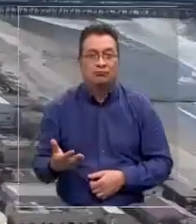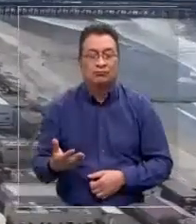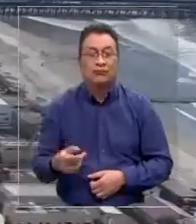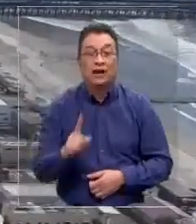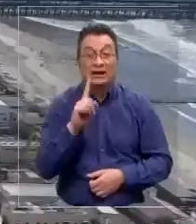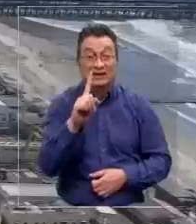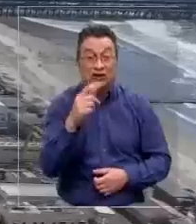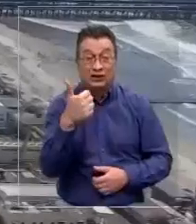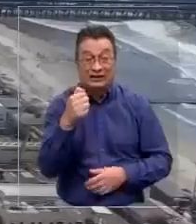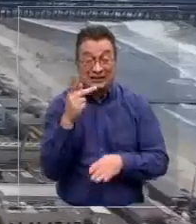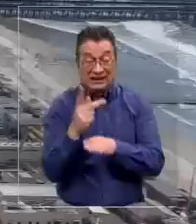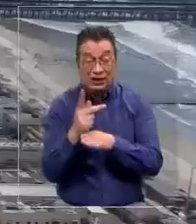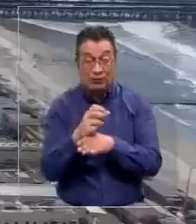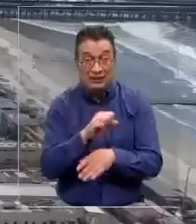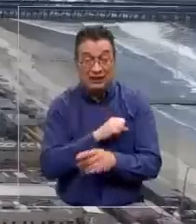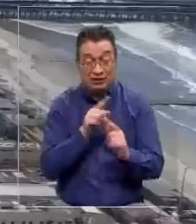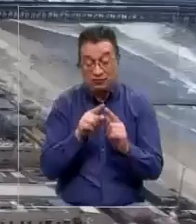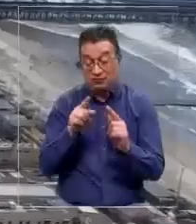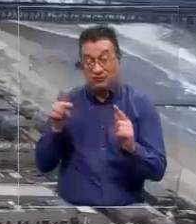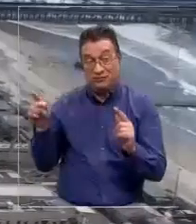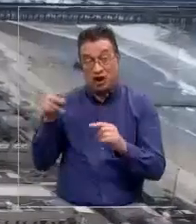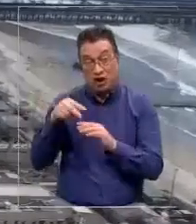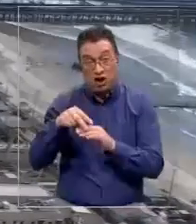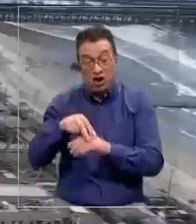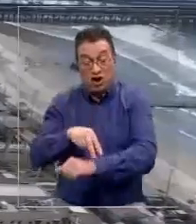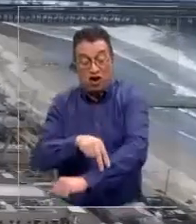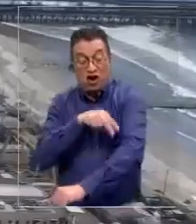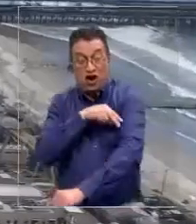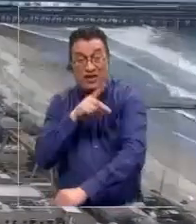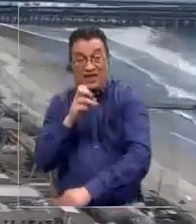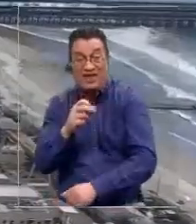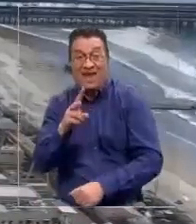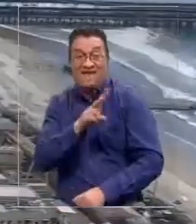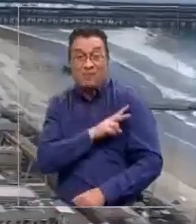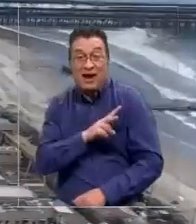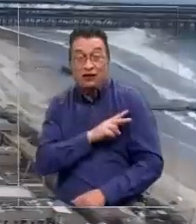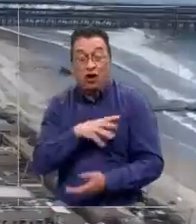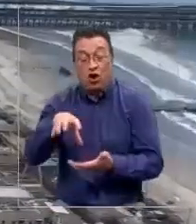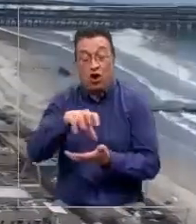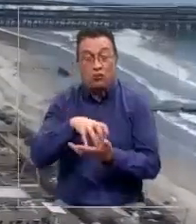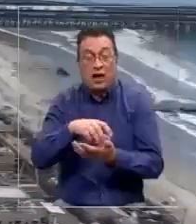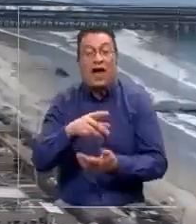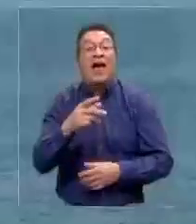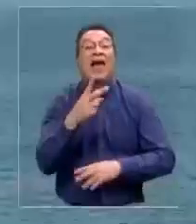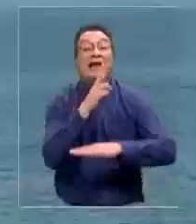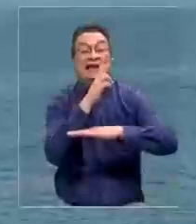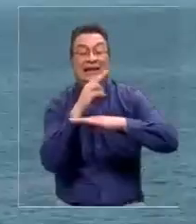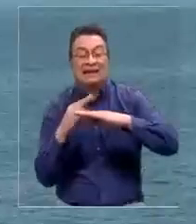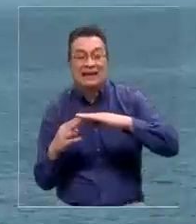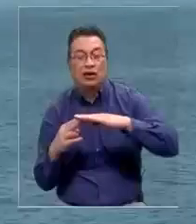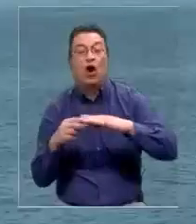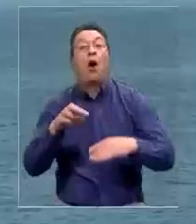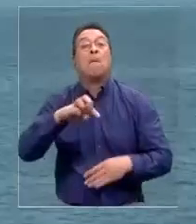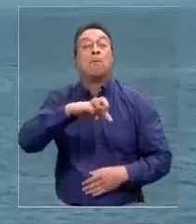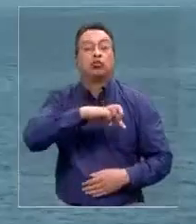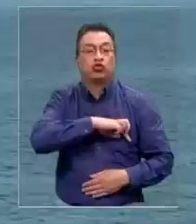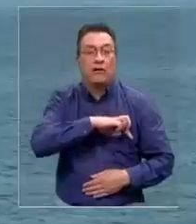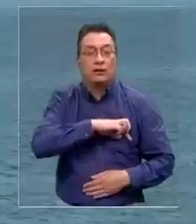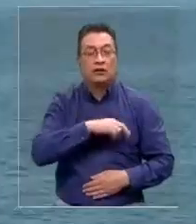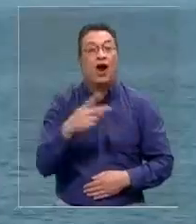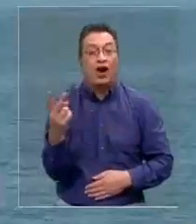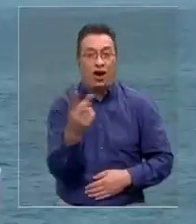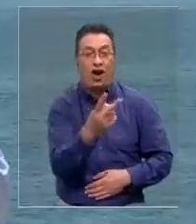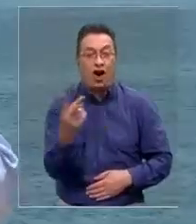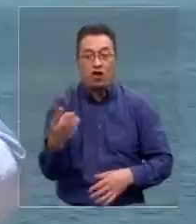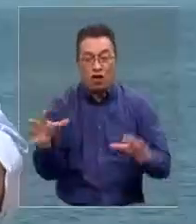Solo a 160 kilómetros de Santiago, en la costa norte de la provincia de Valparaíso, se ubican las comunas de Quintero y Puchuncaví. Ambas divisiones